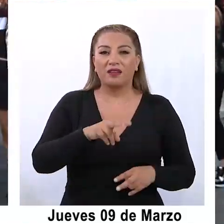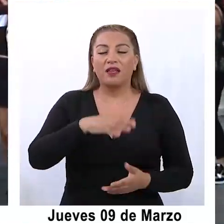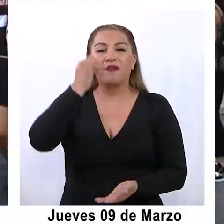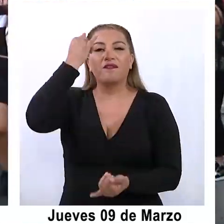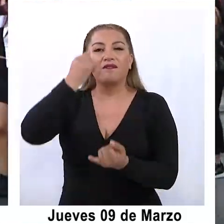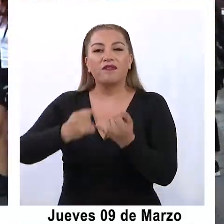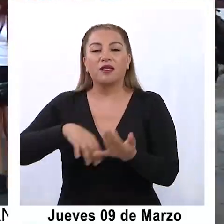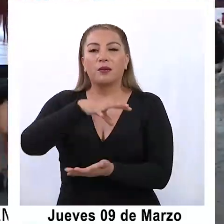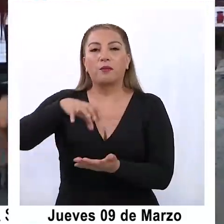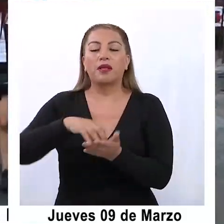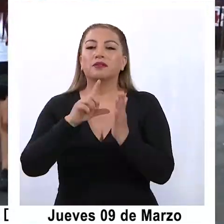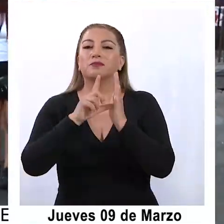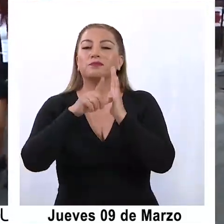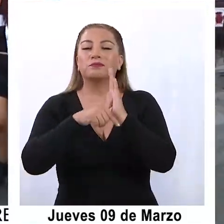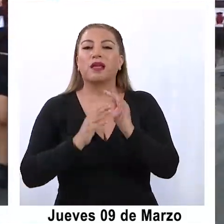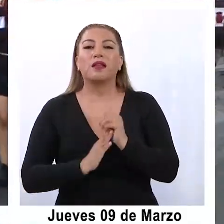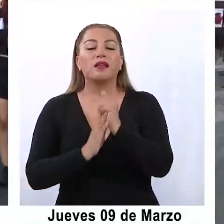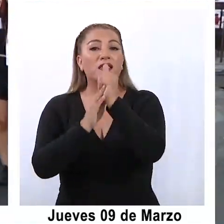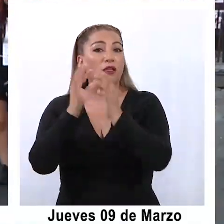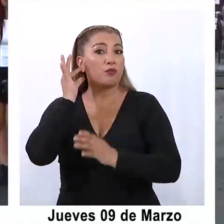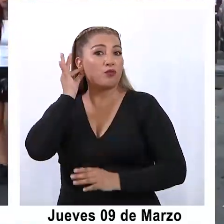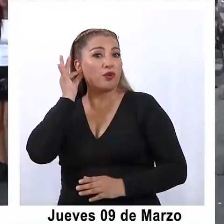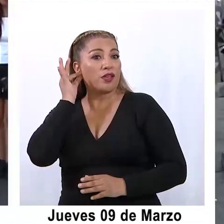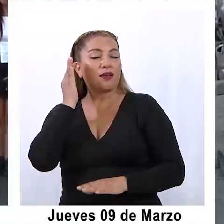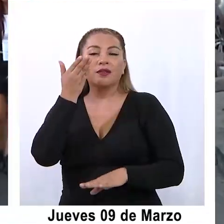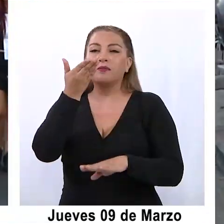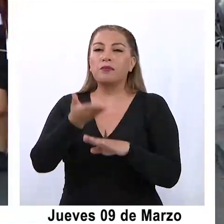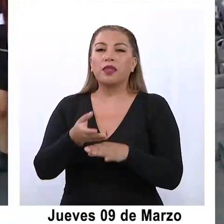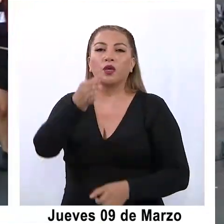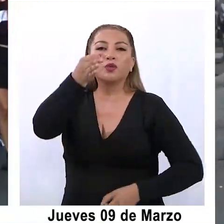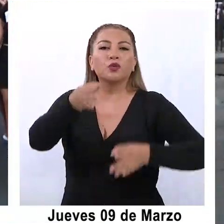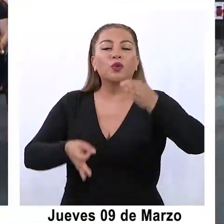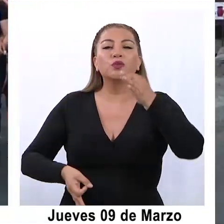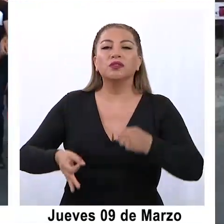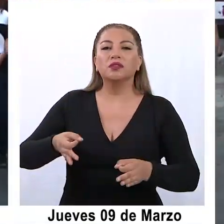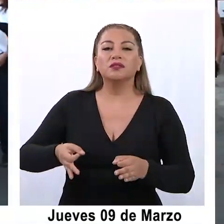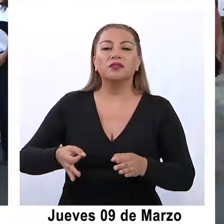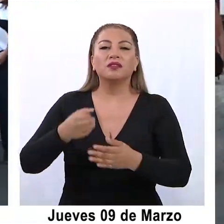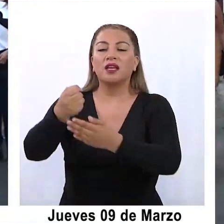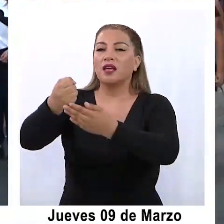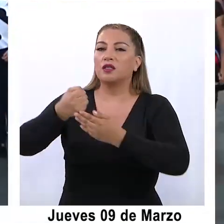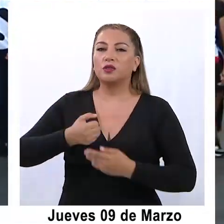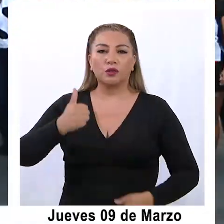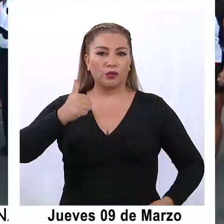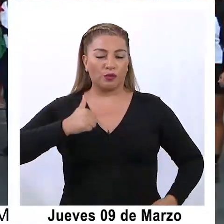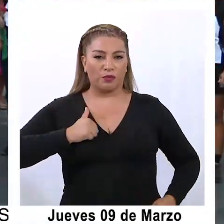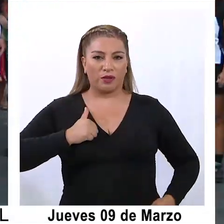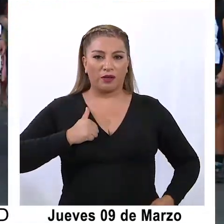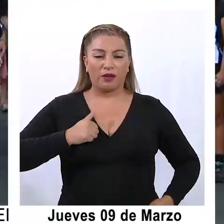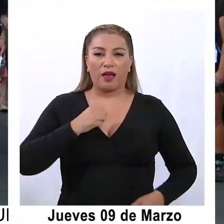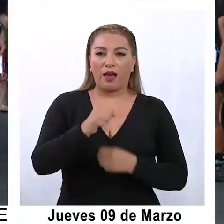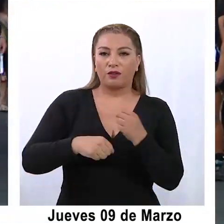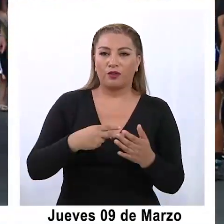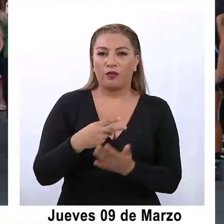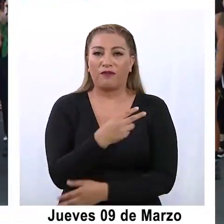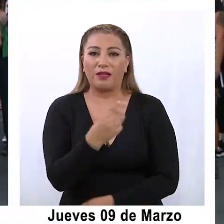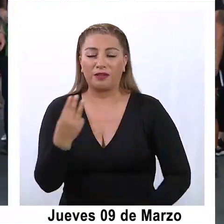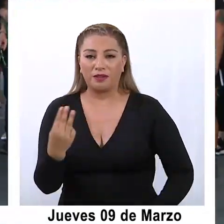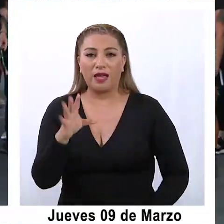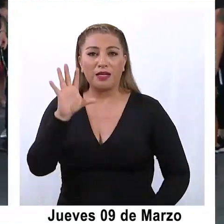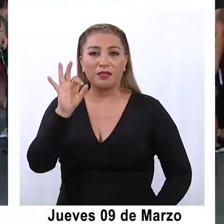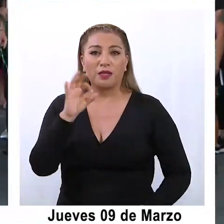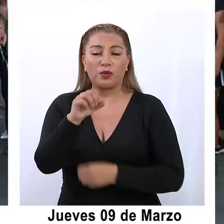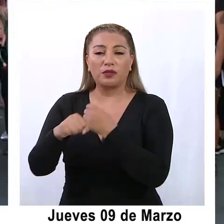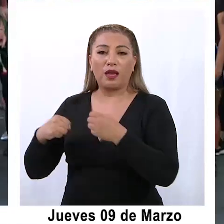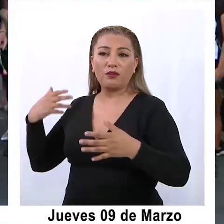Plaza Prat era encabezada por mujeres que exigen justicia y reparación al cumplirse este 2023,